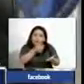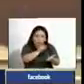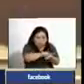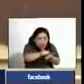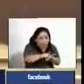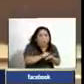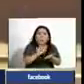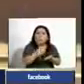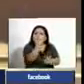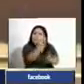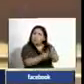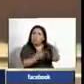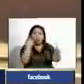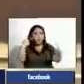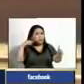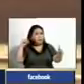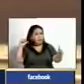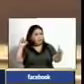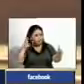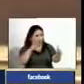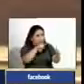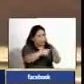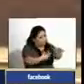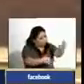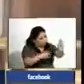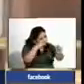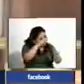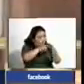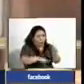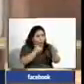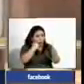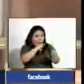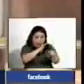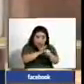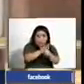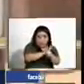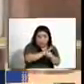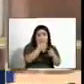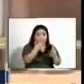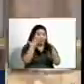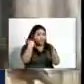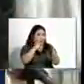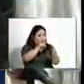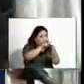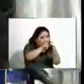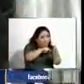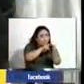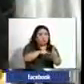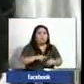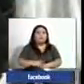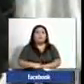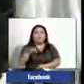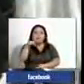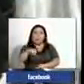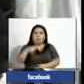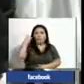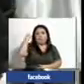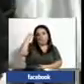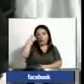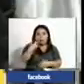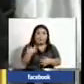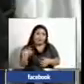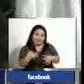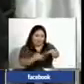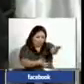el fallecimiento de Óscar Méndez y el resultado de la prueba del coronavirus que se le realizó. Es importante que se conozca el